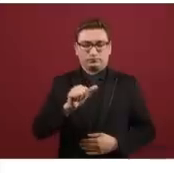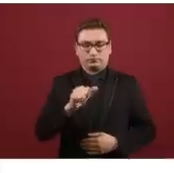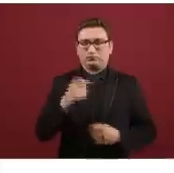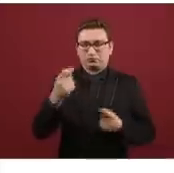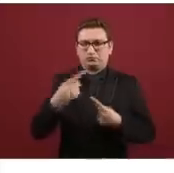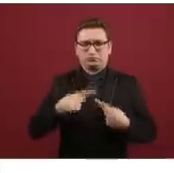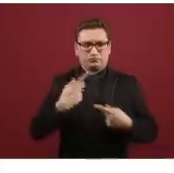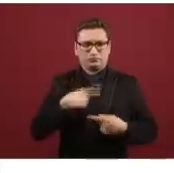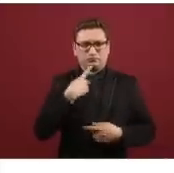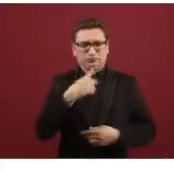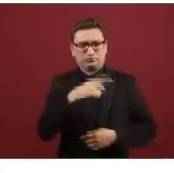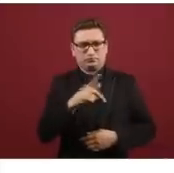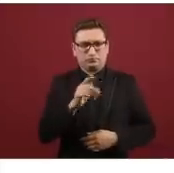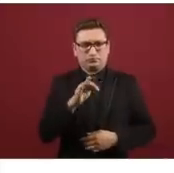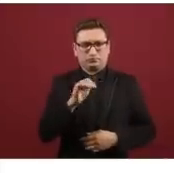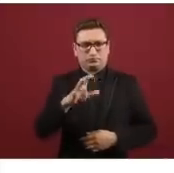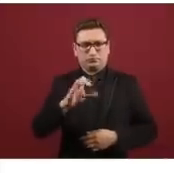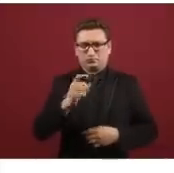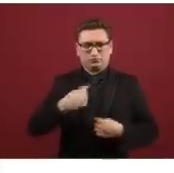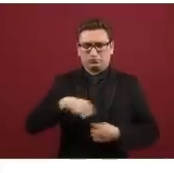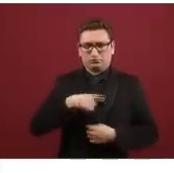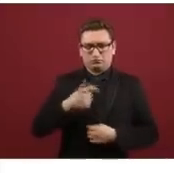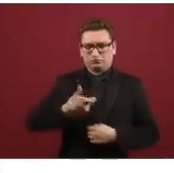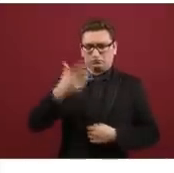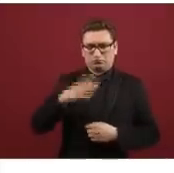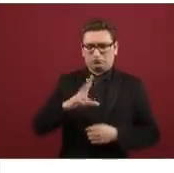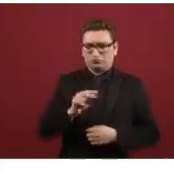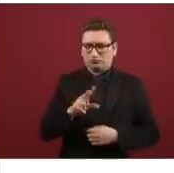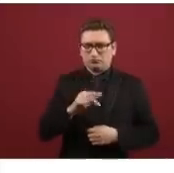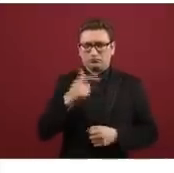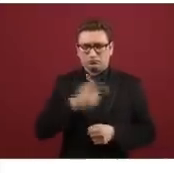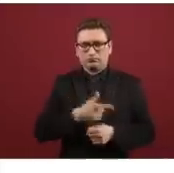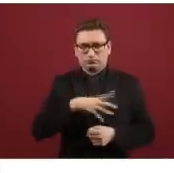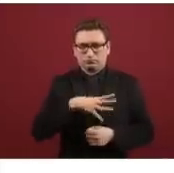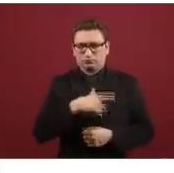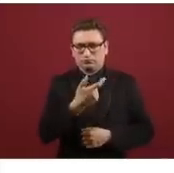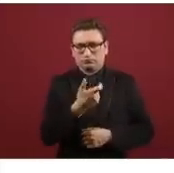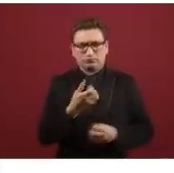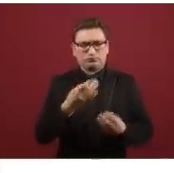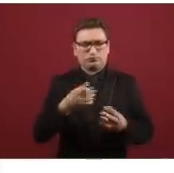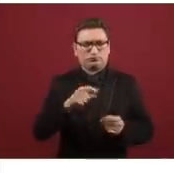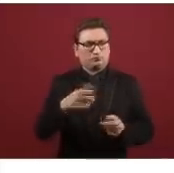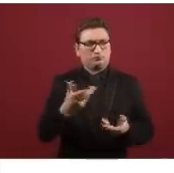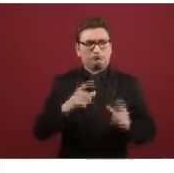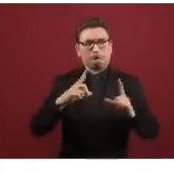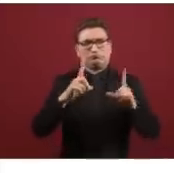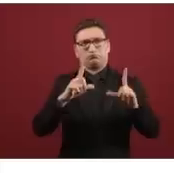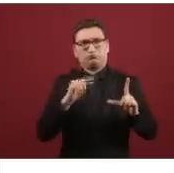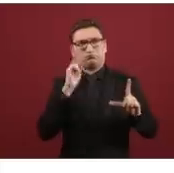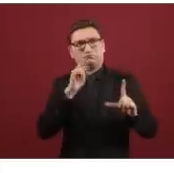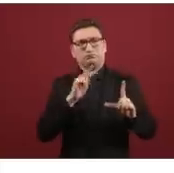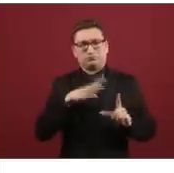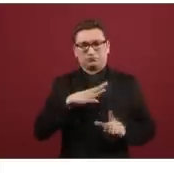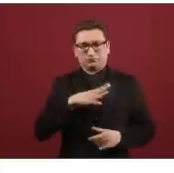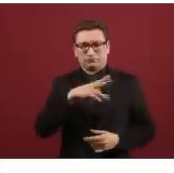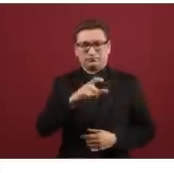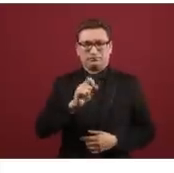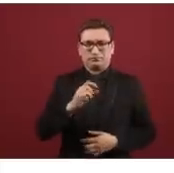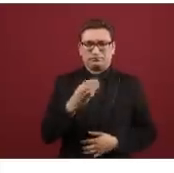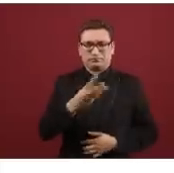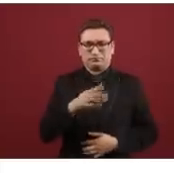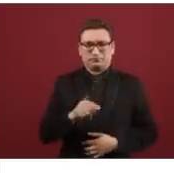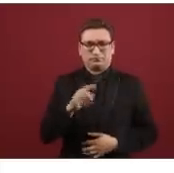Profeco a aclarar que ellos no son la más cara. Le digo, pues finalmente el precio es el que está reportado en el